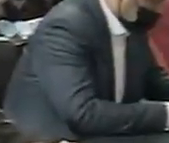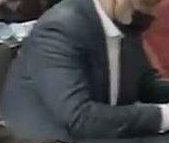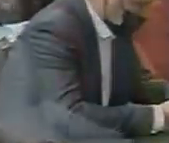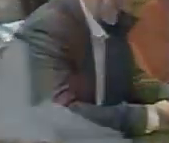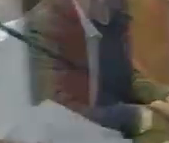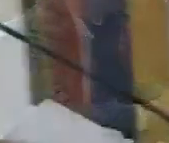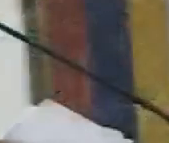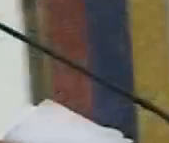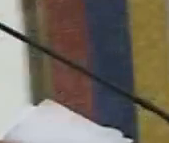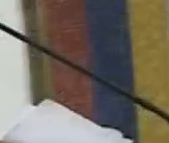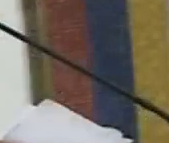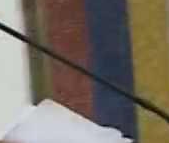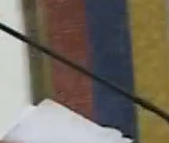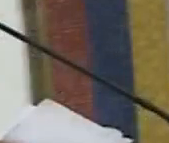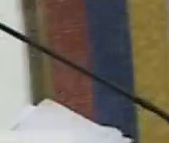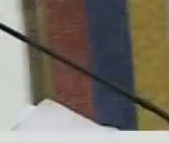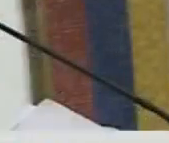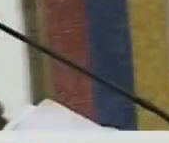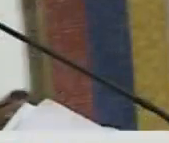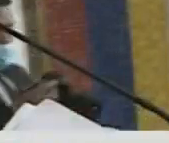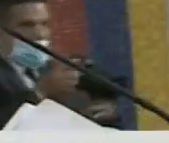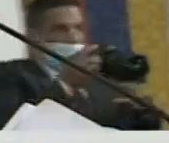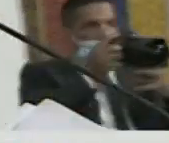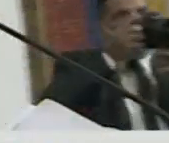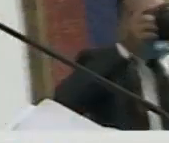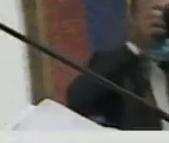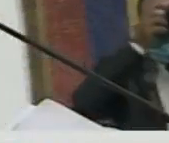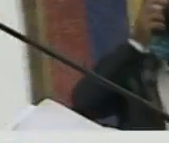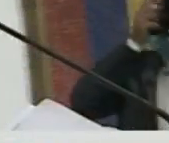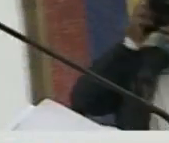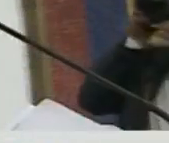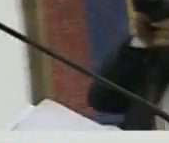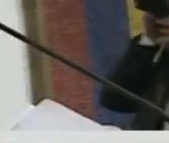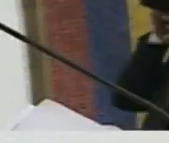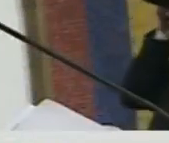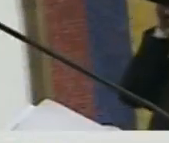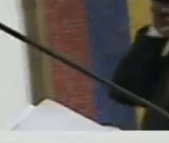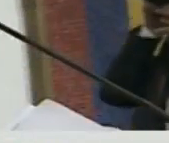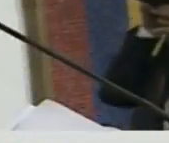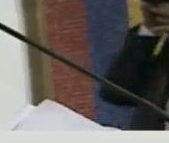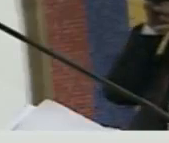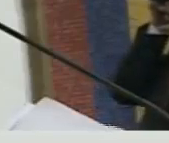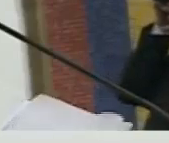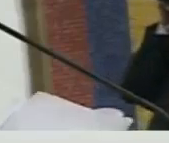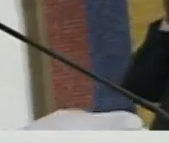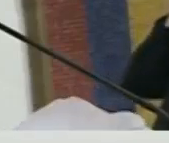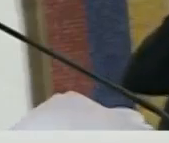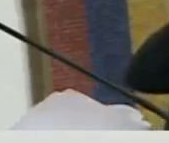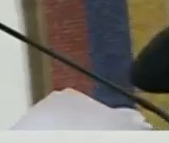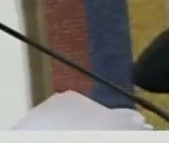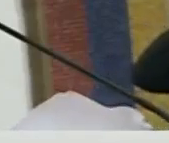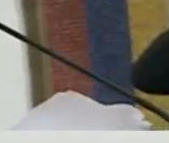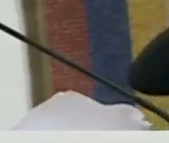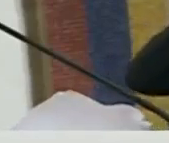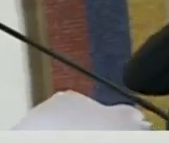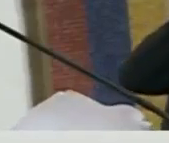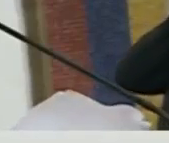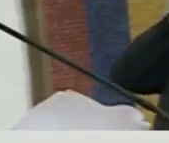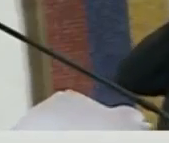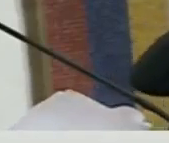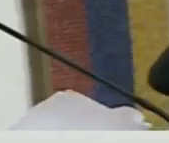Domingo Acosta y Vladimir Vivas. El presidente ejerció el derecho de palabra y sometió a votación el proyecto de acuerdo, el